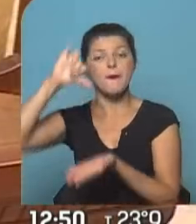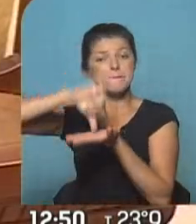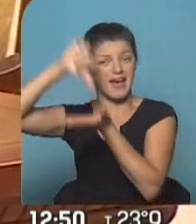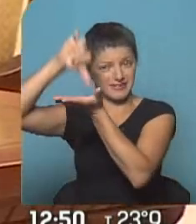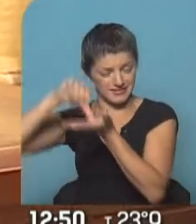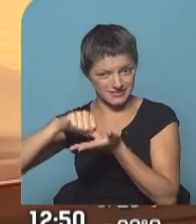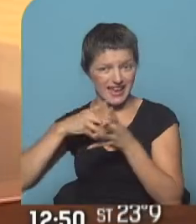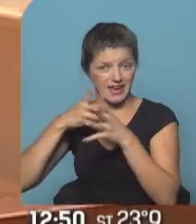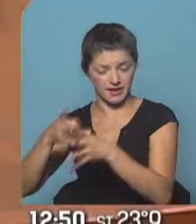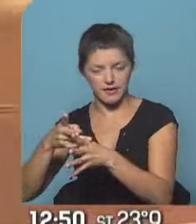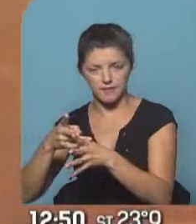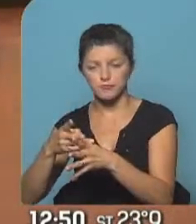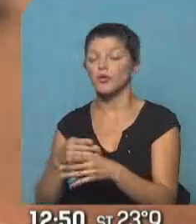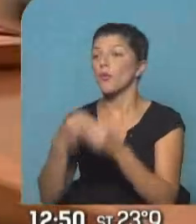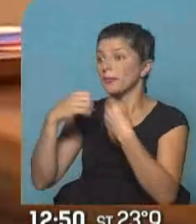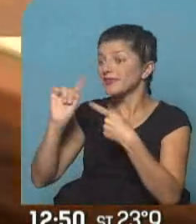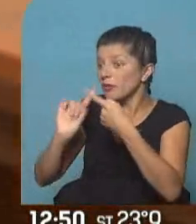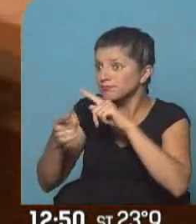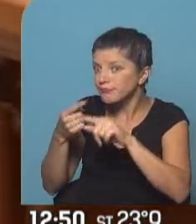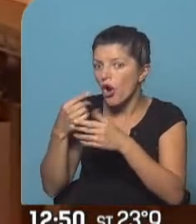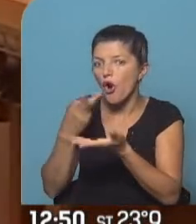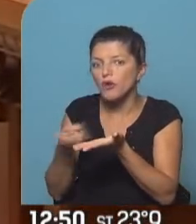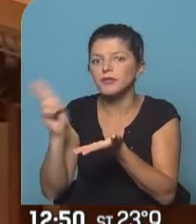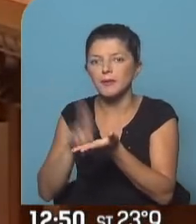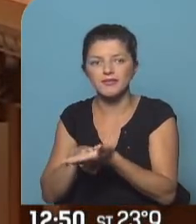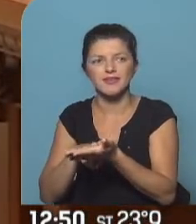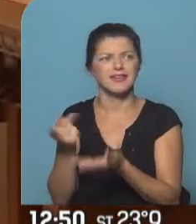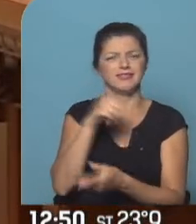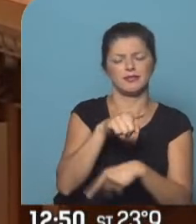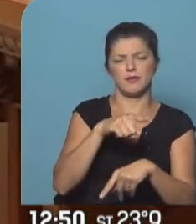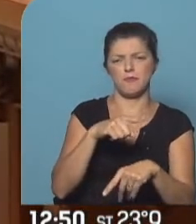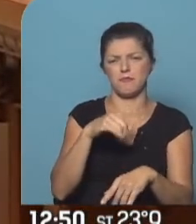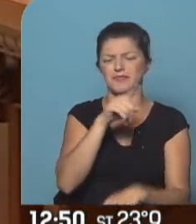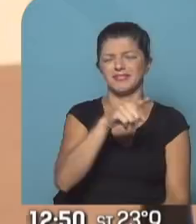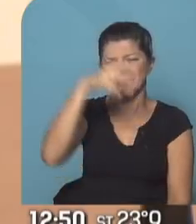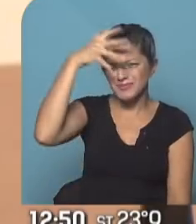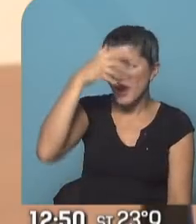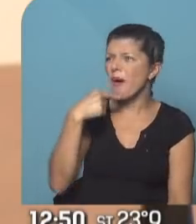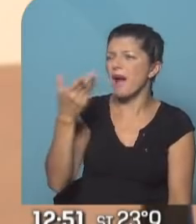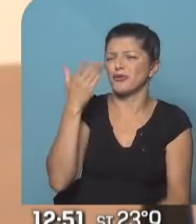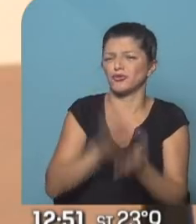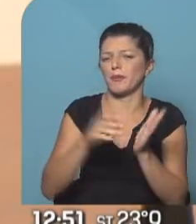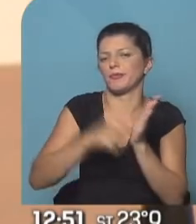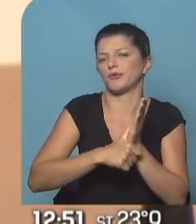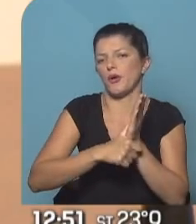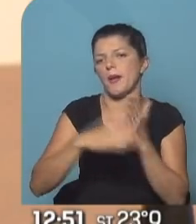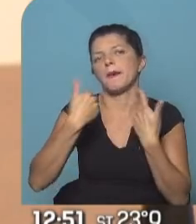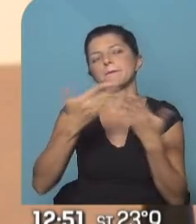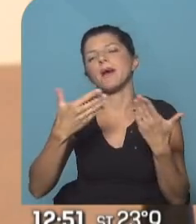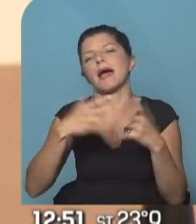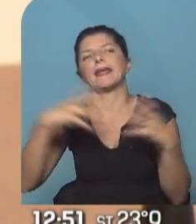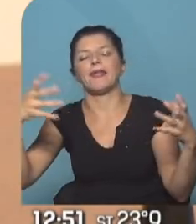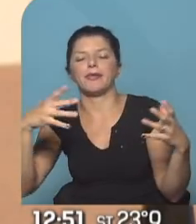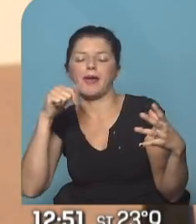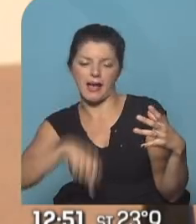prepoteando, casi Sí. no diría, al líder de Corea del Norte, diciéndole que él tiene un botón nuclear Más grande y que funciona. que acá uno lo traduciría casi más largo que más Sí. grande, digamos, y que